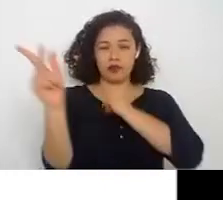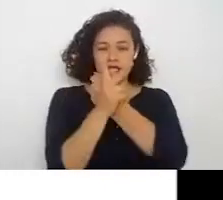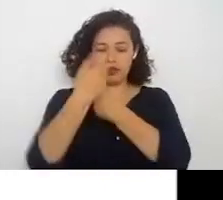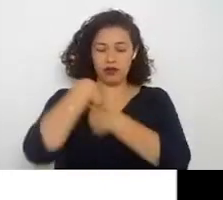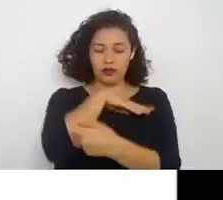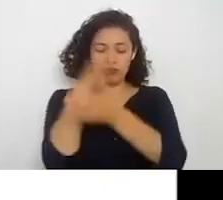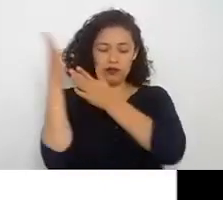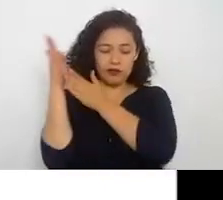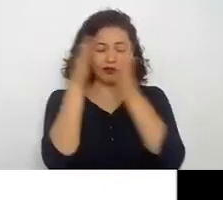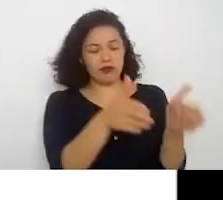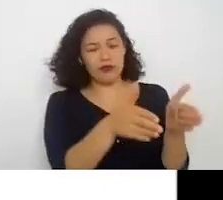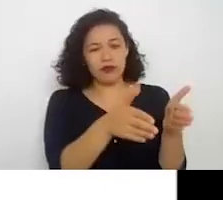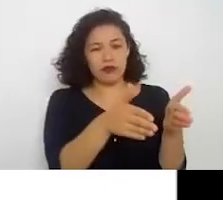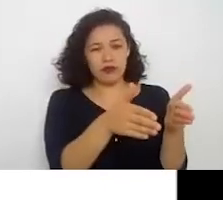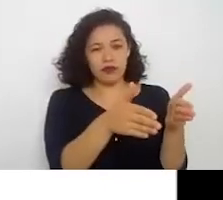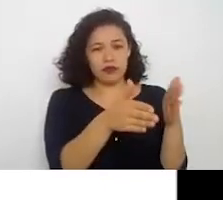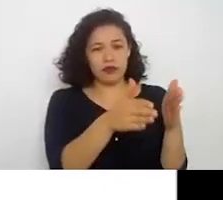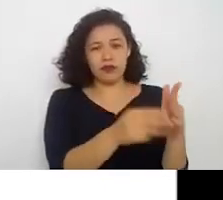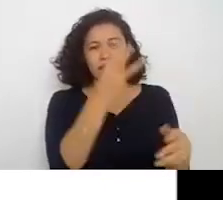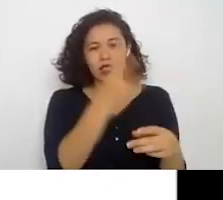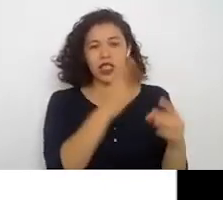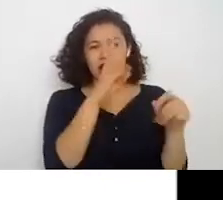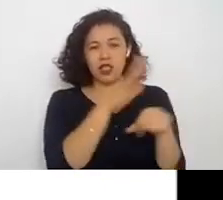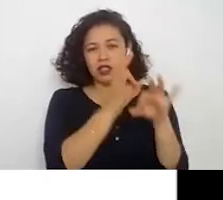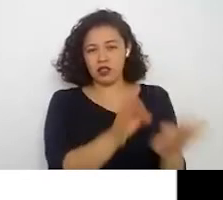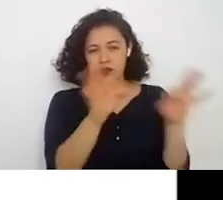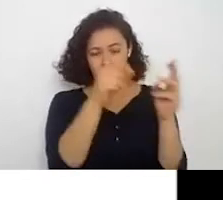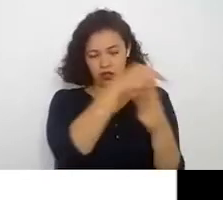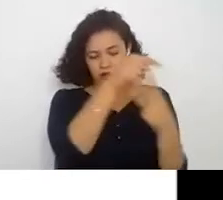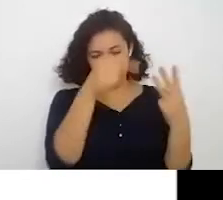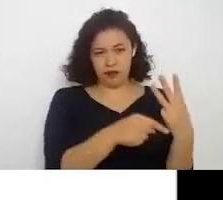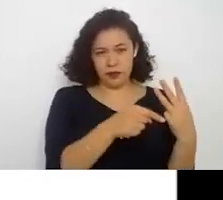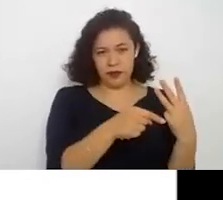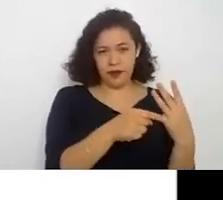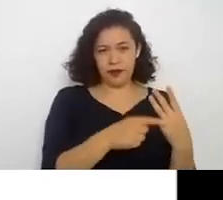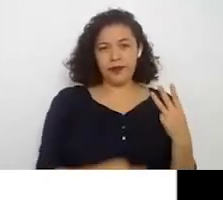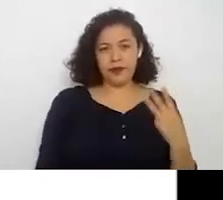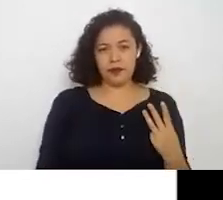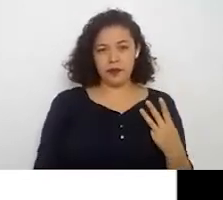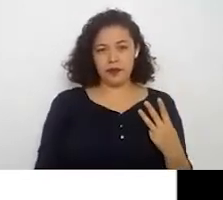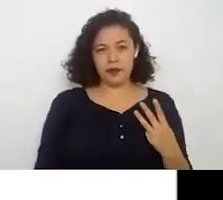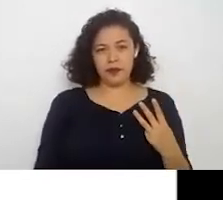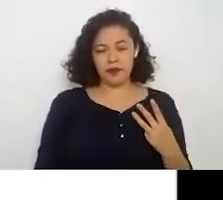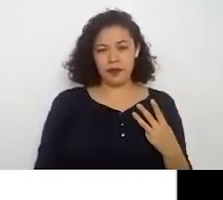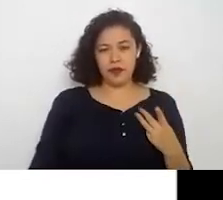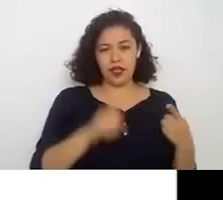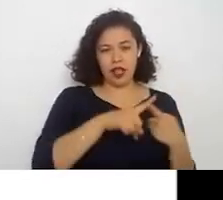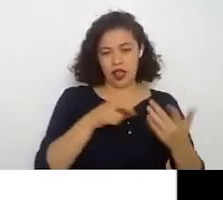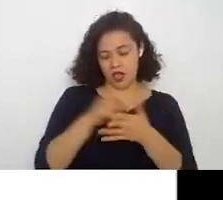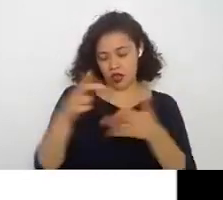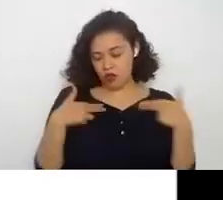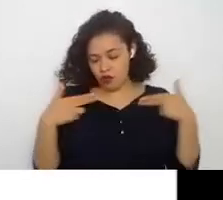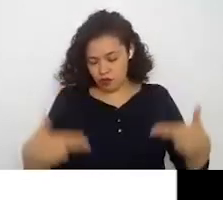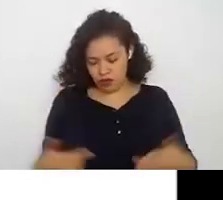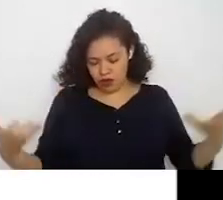en digamos, 3 ejes muy importantes. Es necesario asegurar el ejercer los derechos humanos,